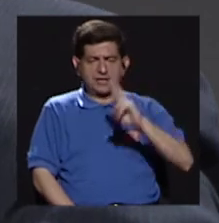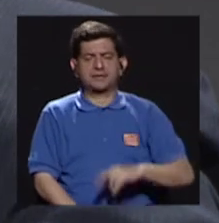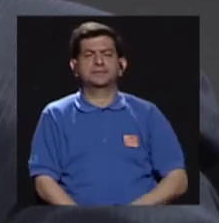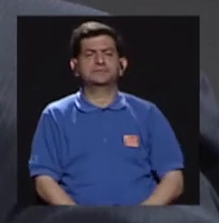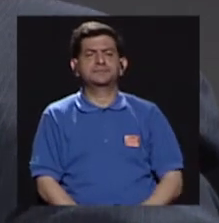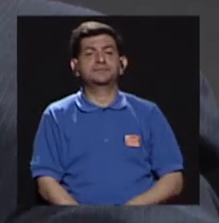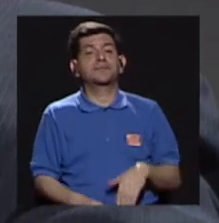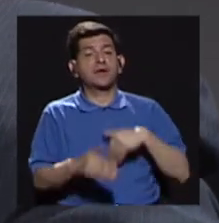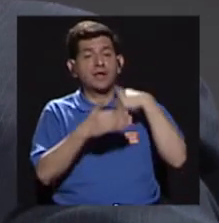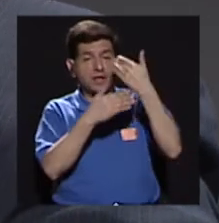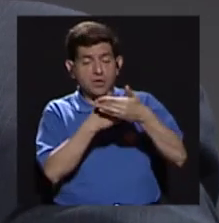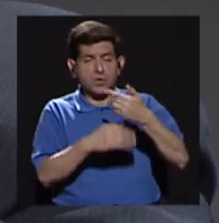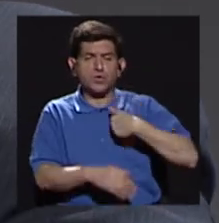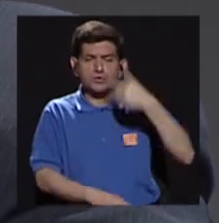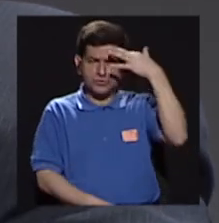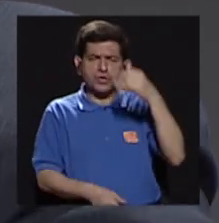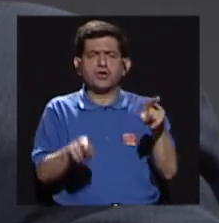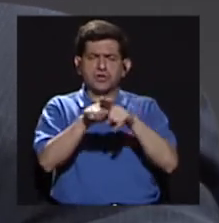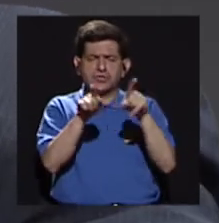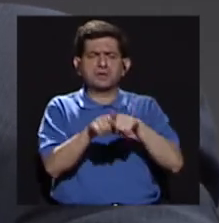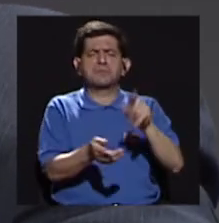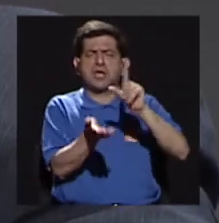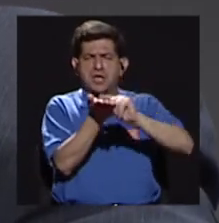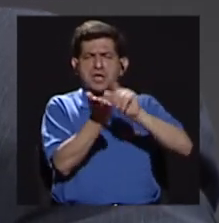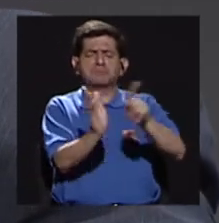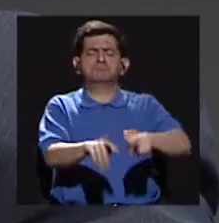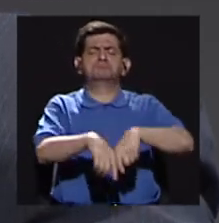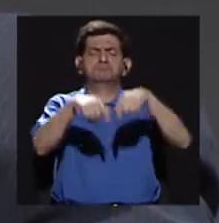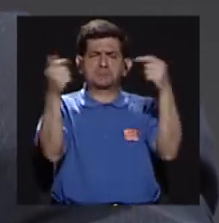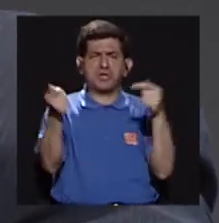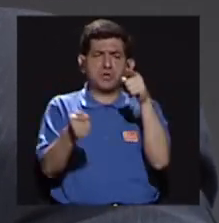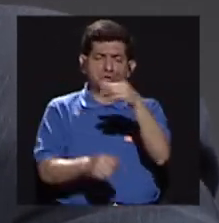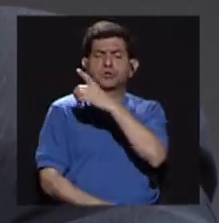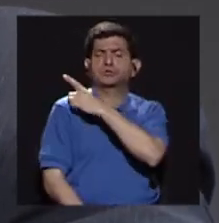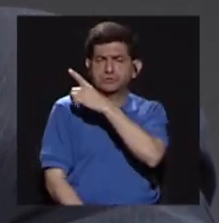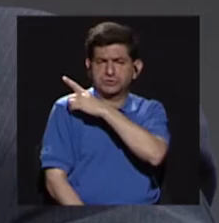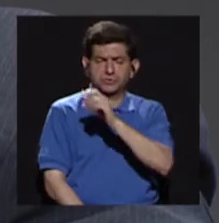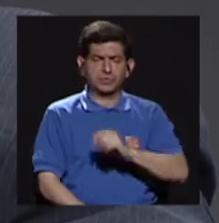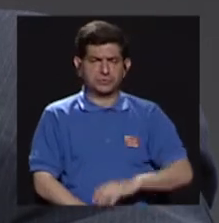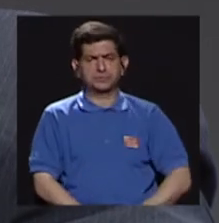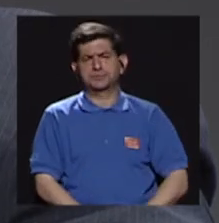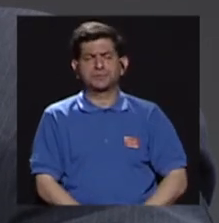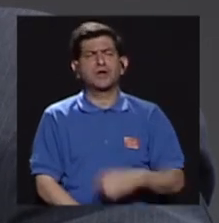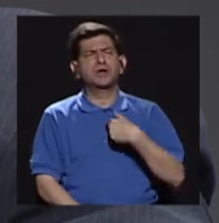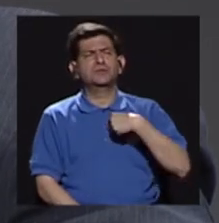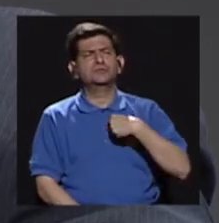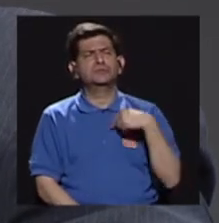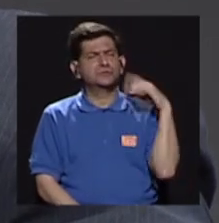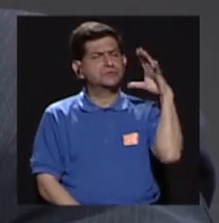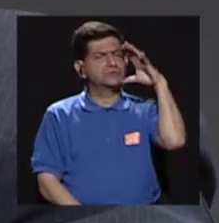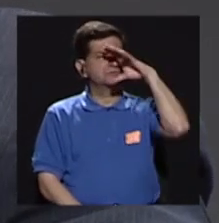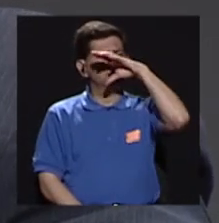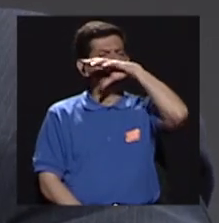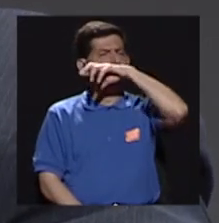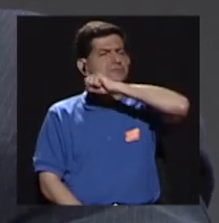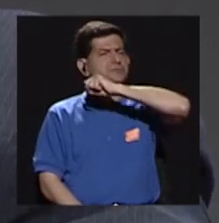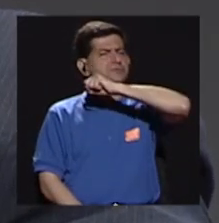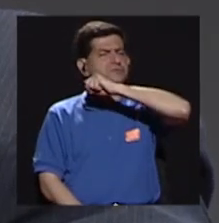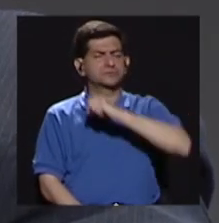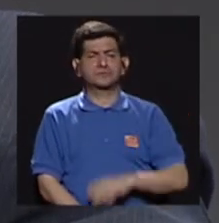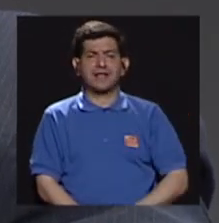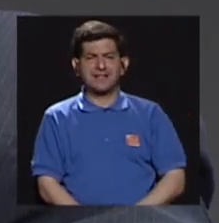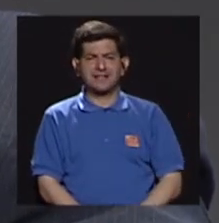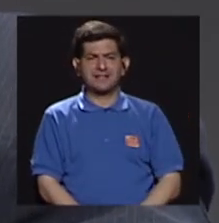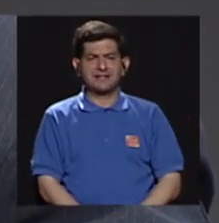y luego me imagino que será publicada también por el periódico que usted dirige yo percibo que la